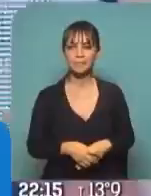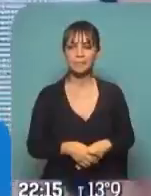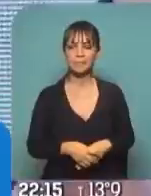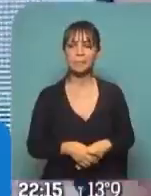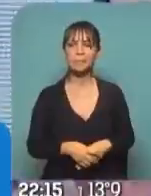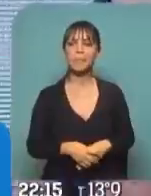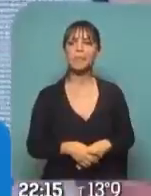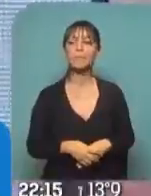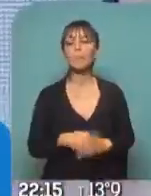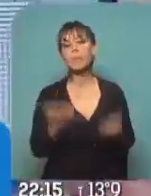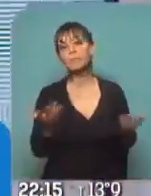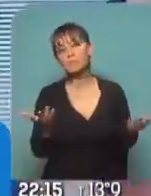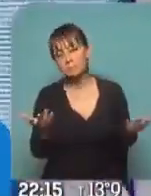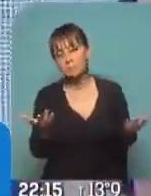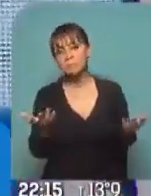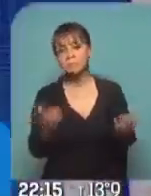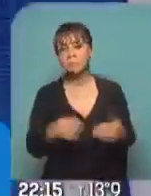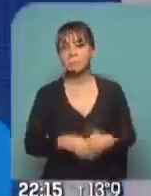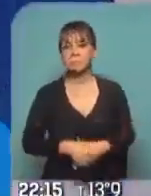Y decirles que, bueno,